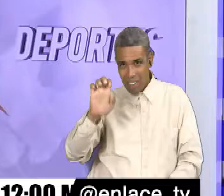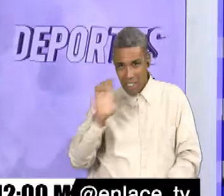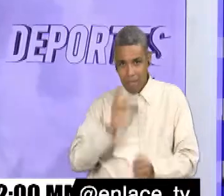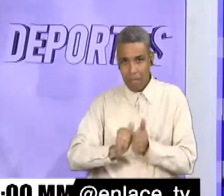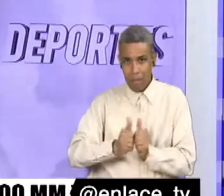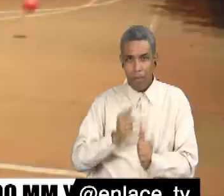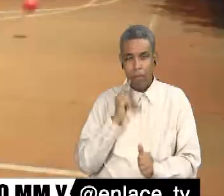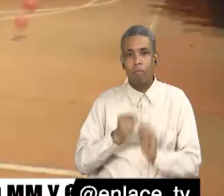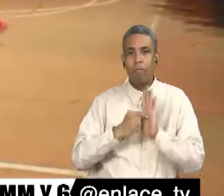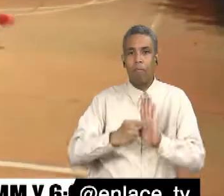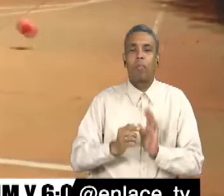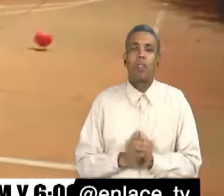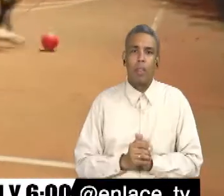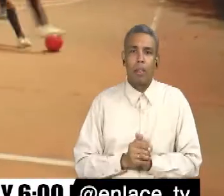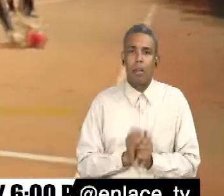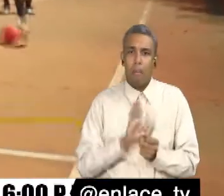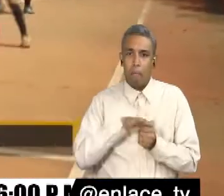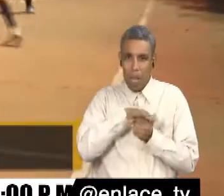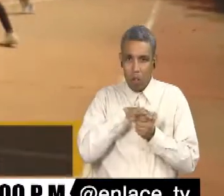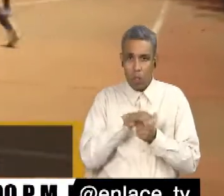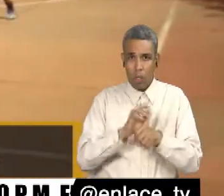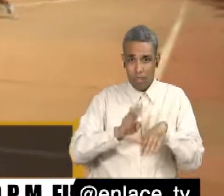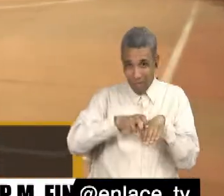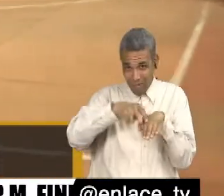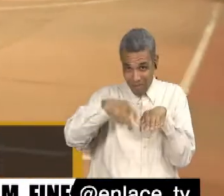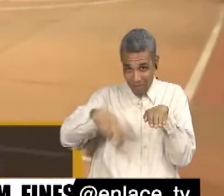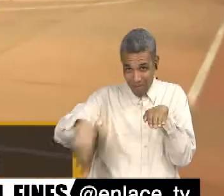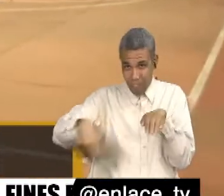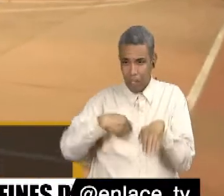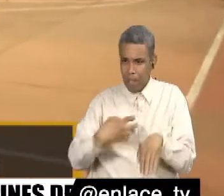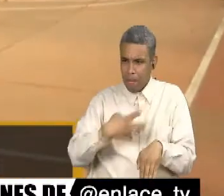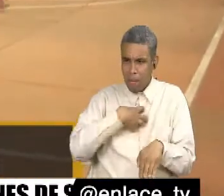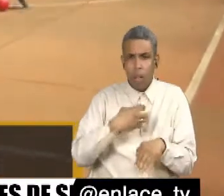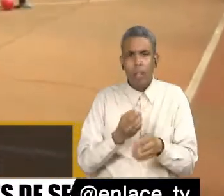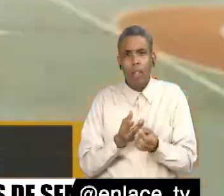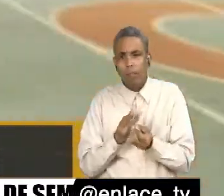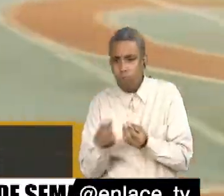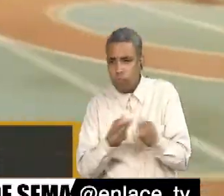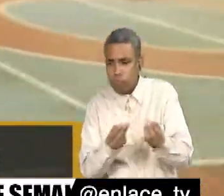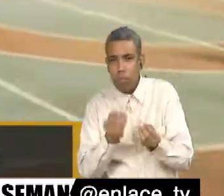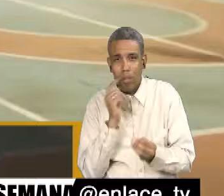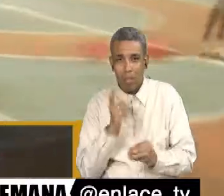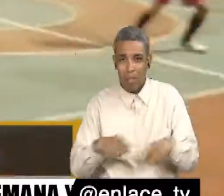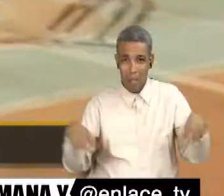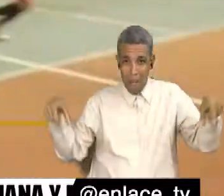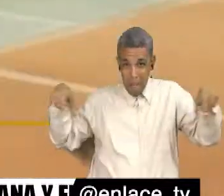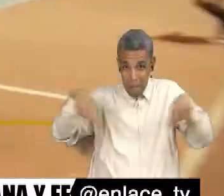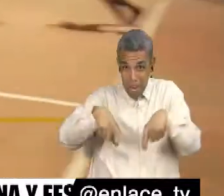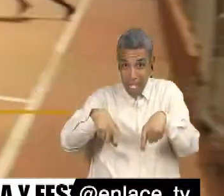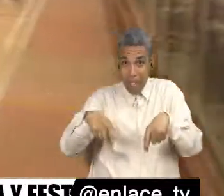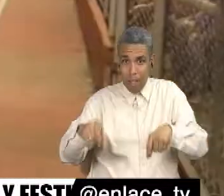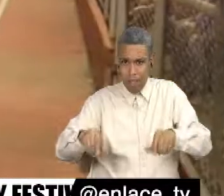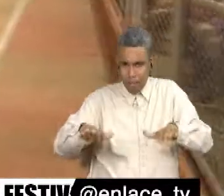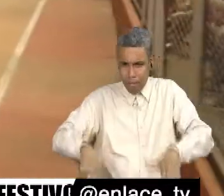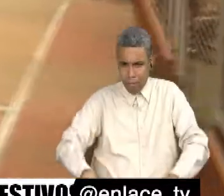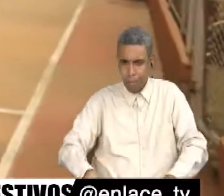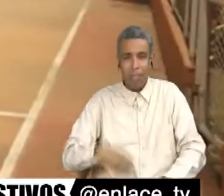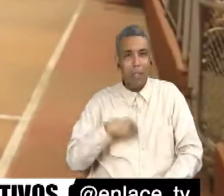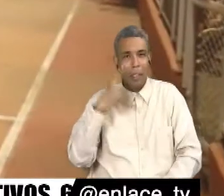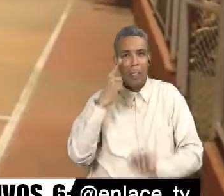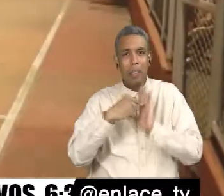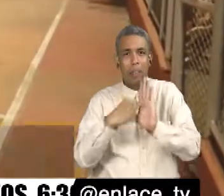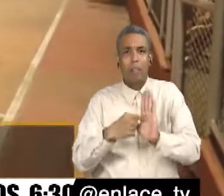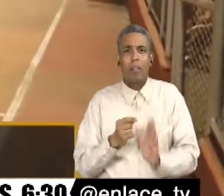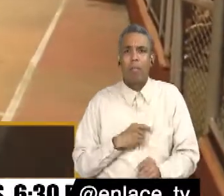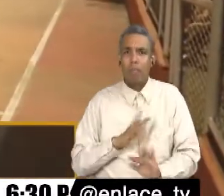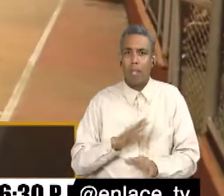Santana. 16 equipos juegan el torneo de banquitas que se adelanta en la polideportiva del barrio Santa Ana. Este torneo ya va